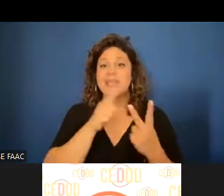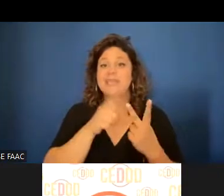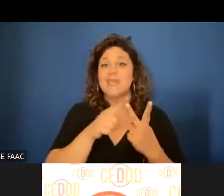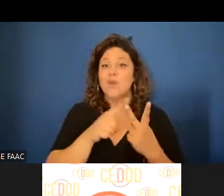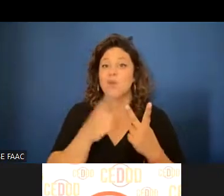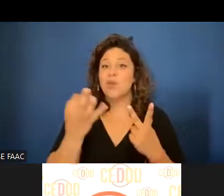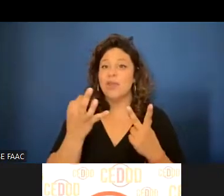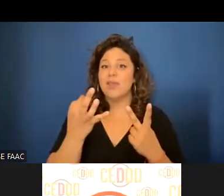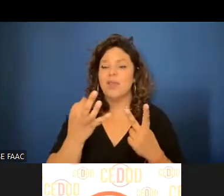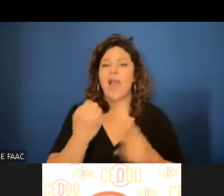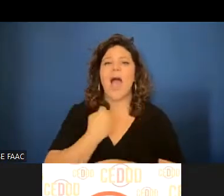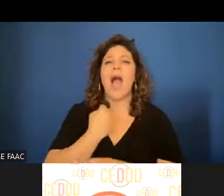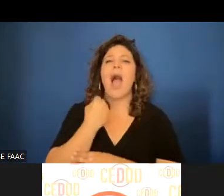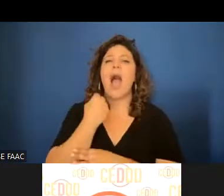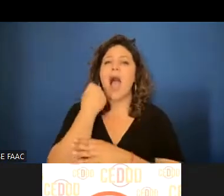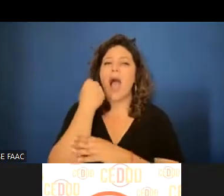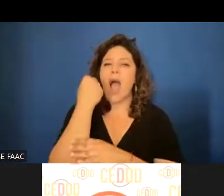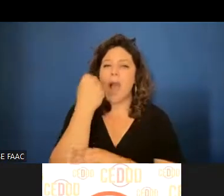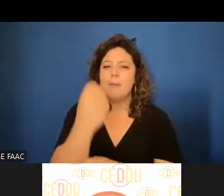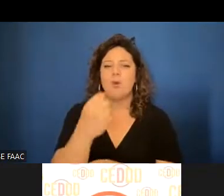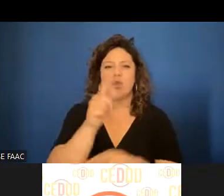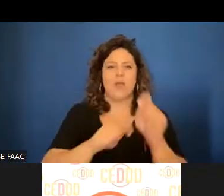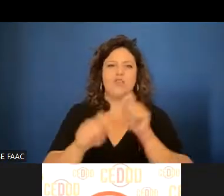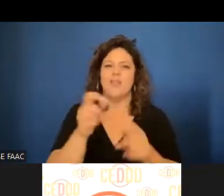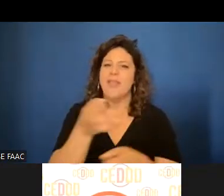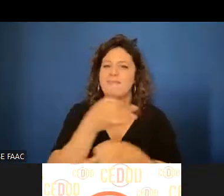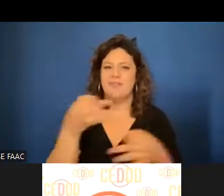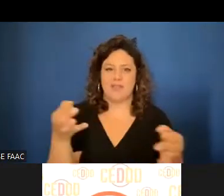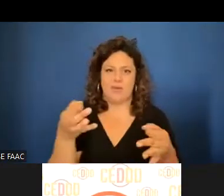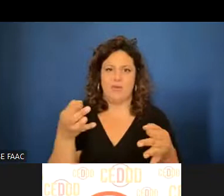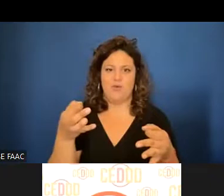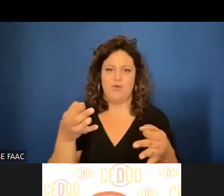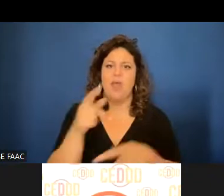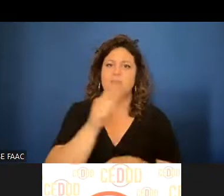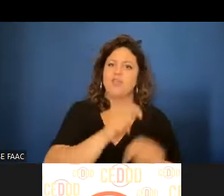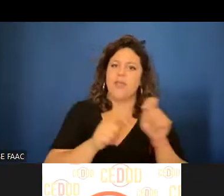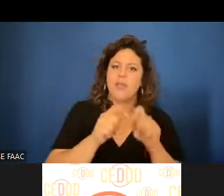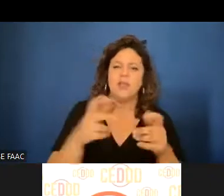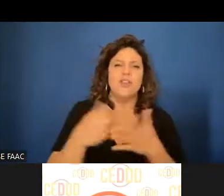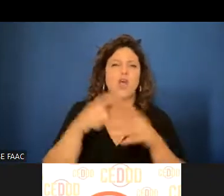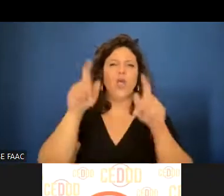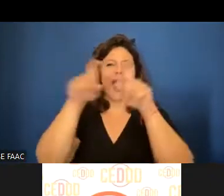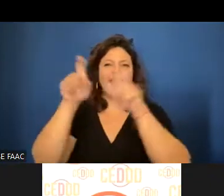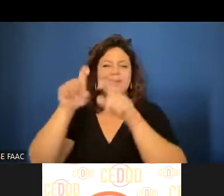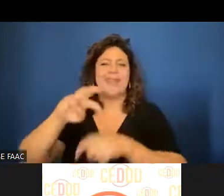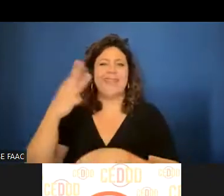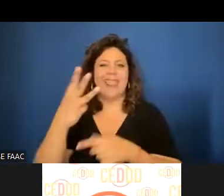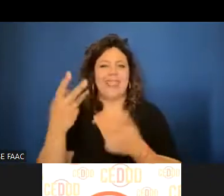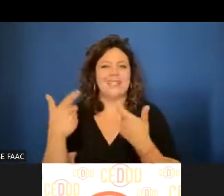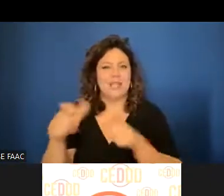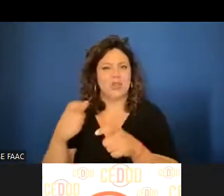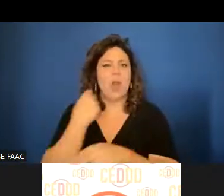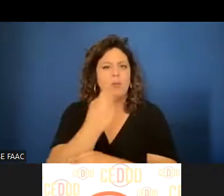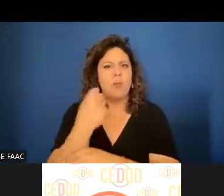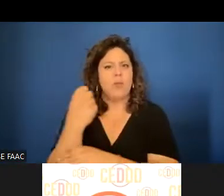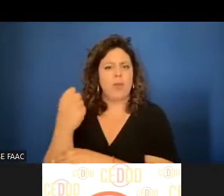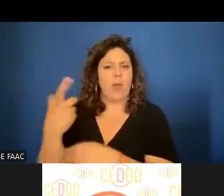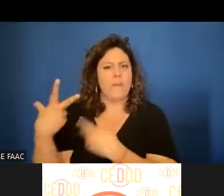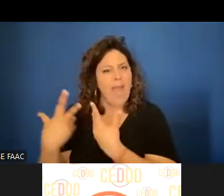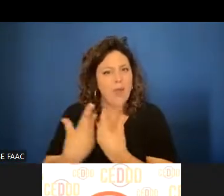conocí porque, bueno, es un poco obligación, como has dicho antes, estoy de presidente del grupo de abogados de discapacidad de Granada, entonces tenemos que estar muy pendientes de todas las novedades